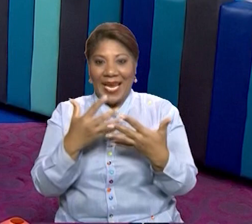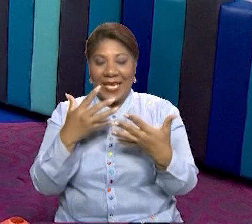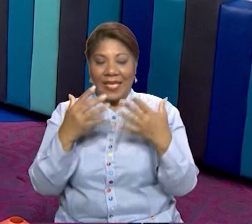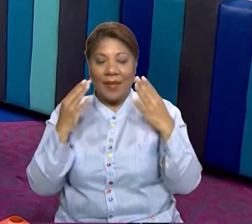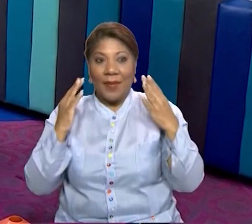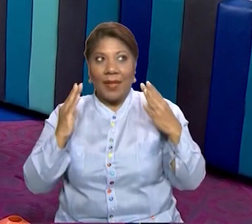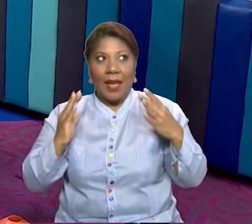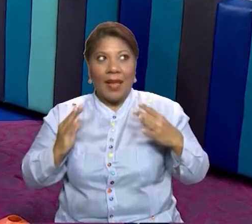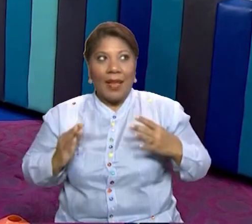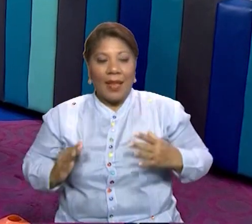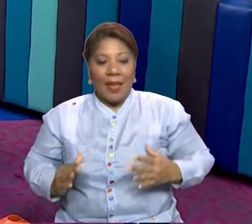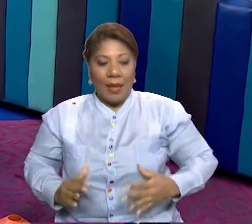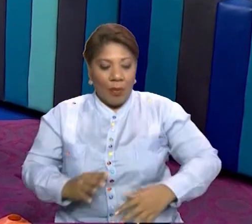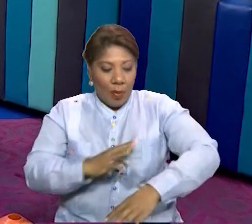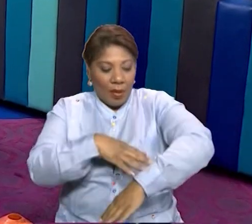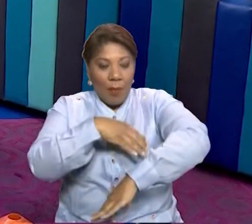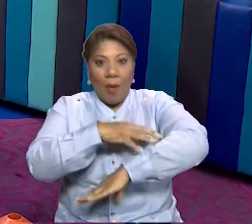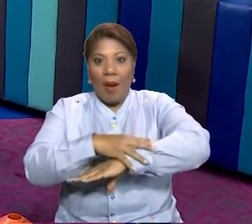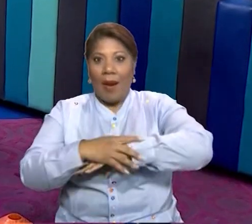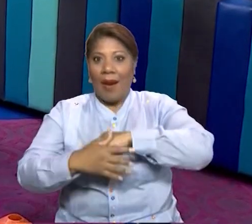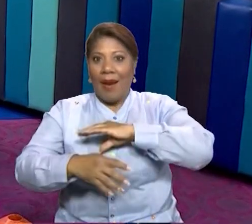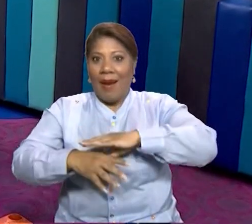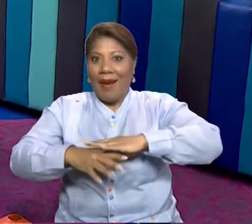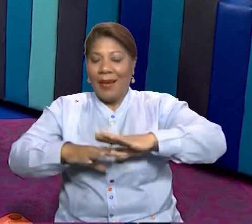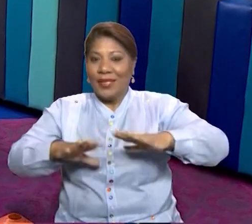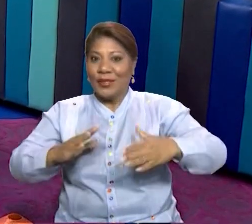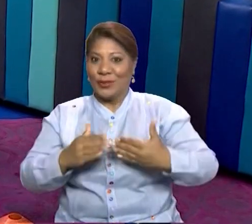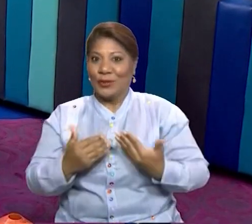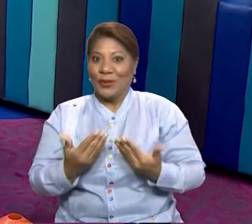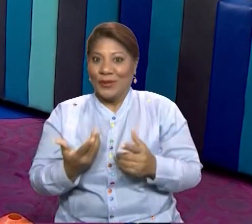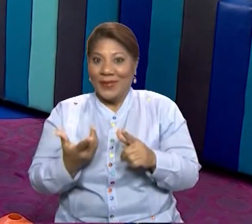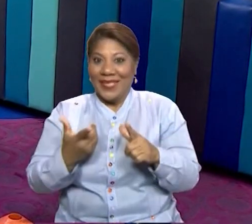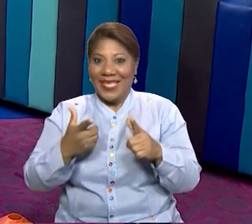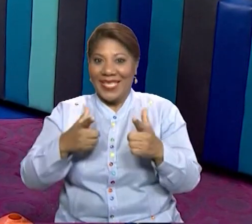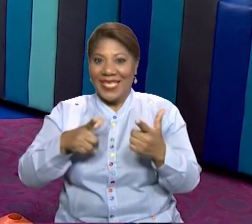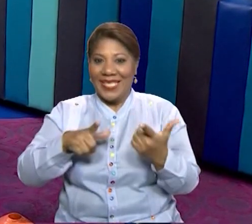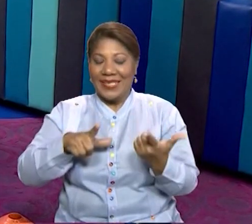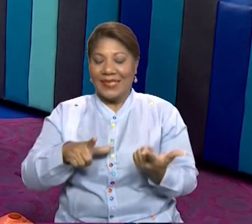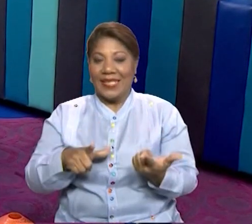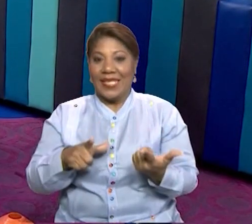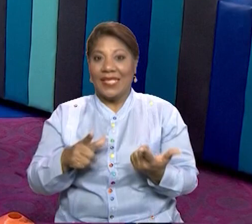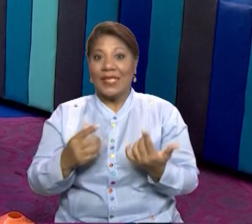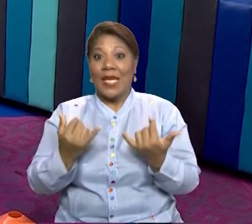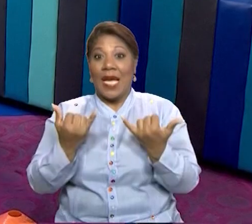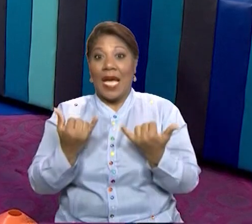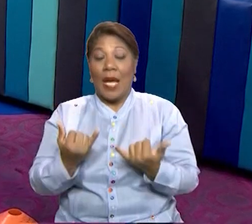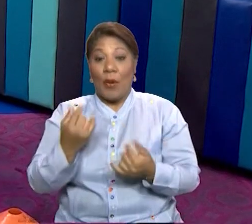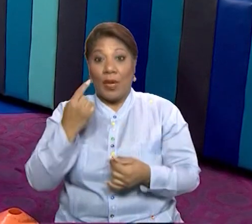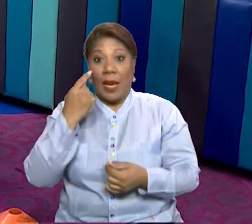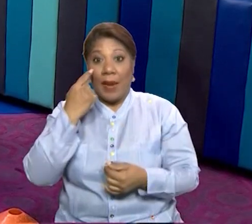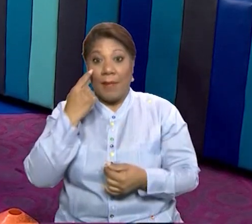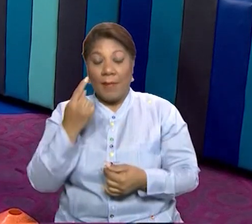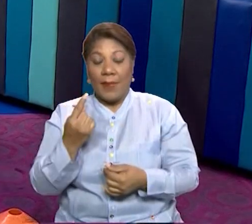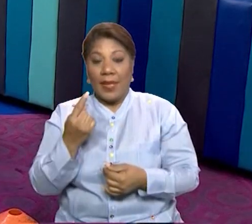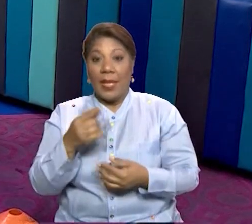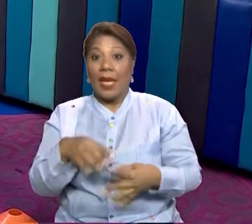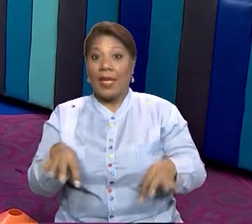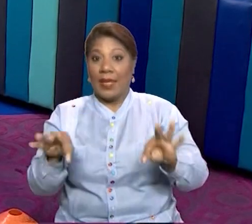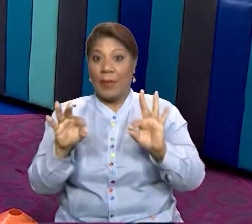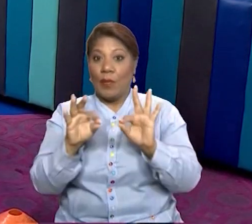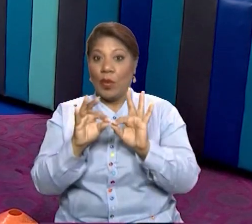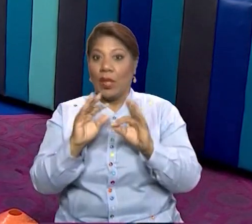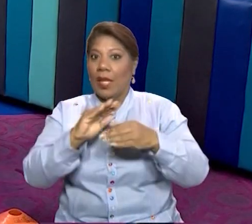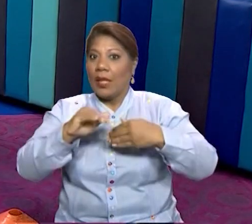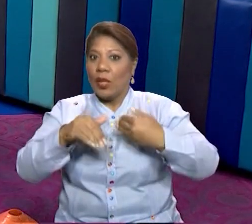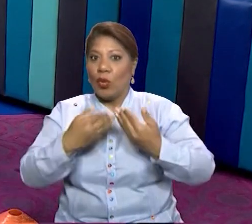para nuestras articulaciones que vamos a utilizar. Ahora, vamos a calentar nuestro cuerpo completamente con algo de actividad física antes de entrar de lleno con